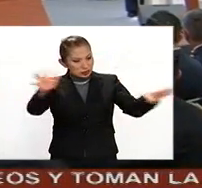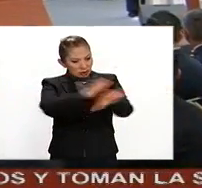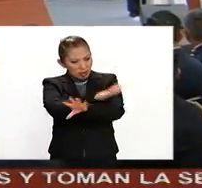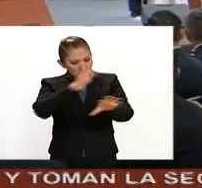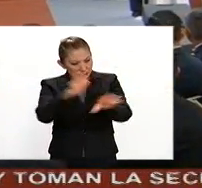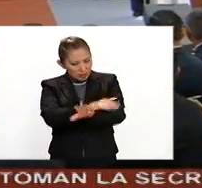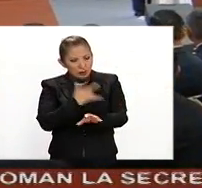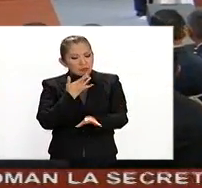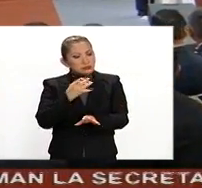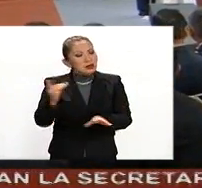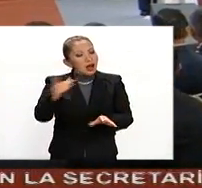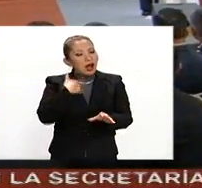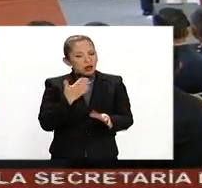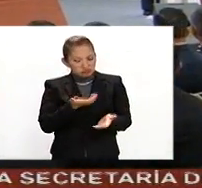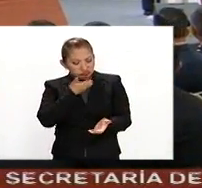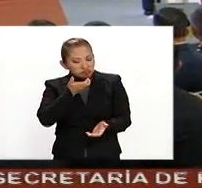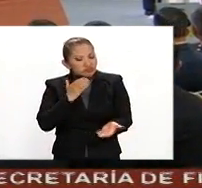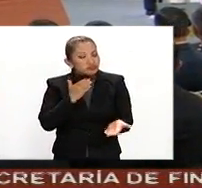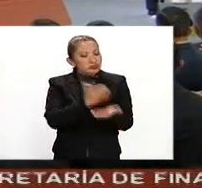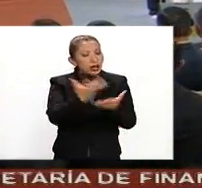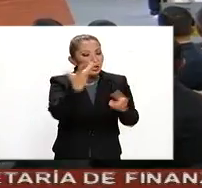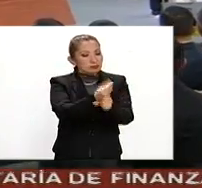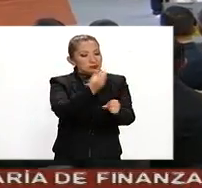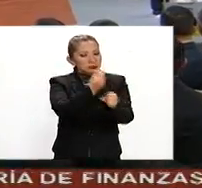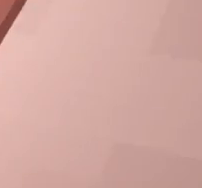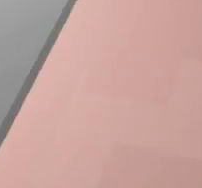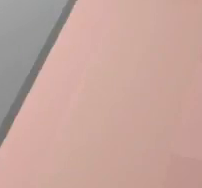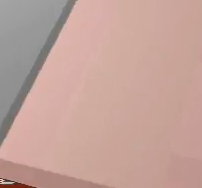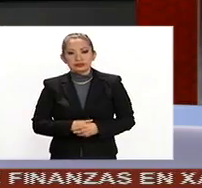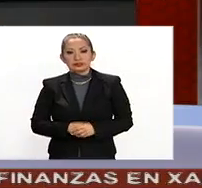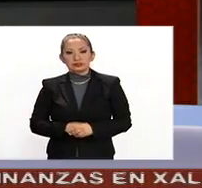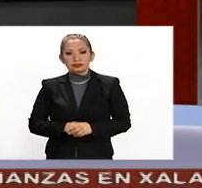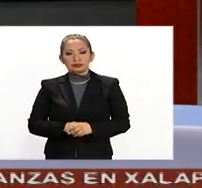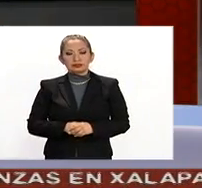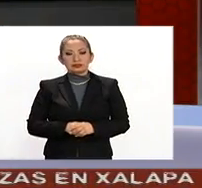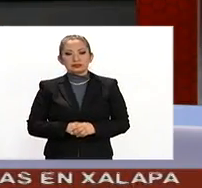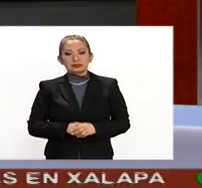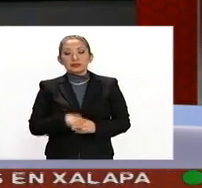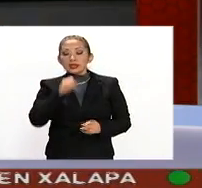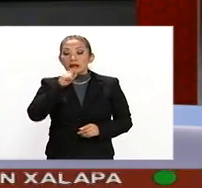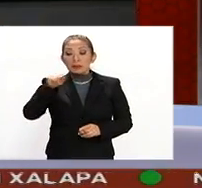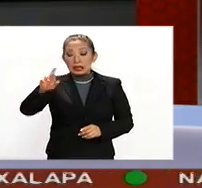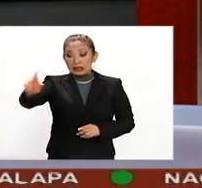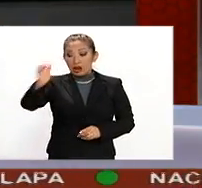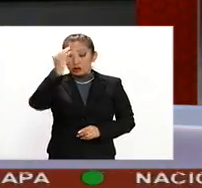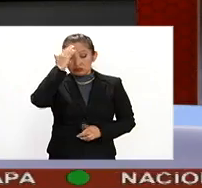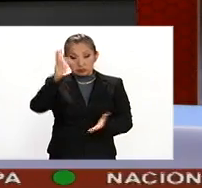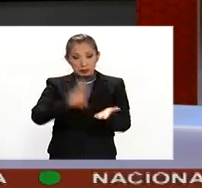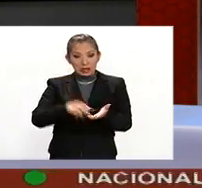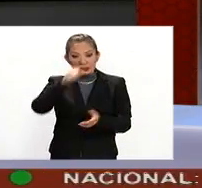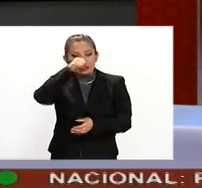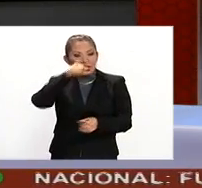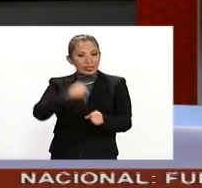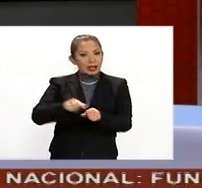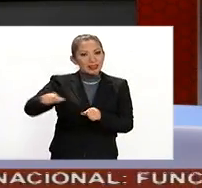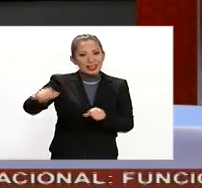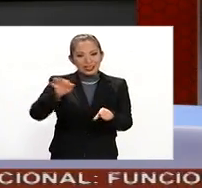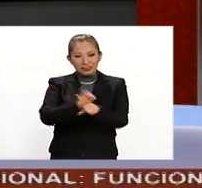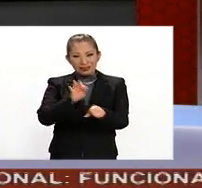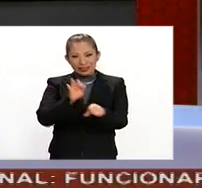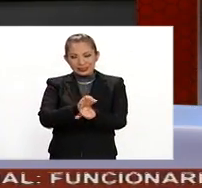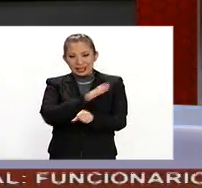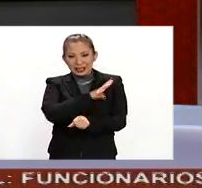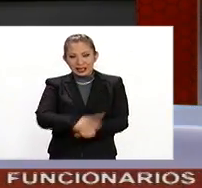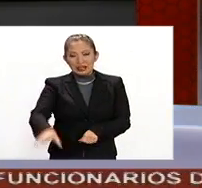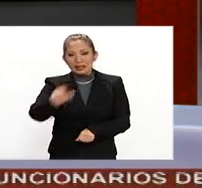cambio y de fácil adaptación a las modificaciones. Quien también fue reconocido fue el secretario de la Defensa